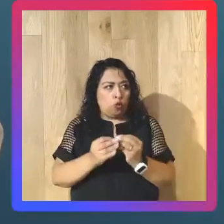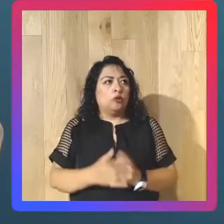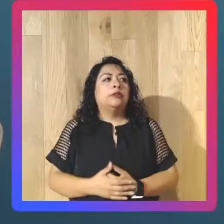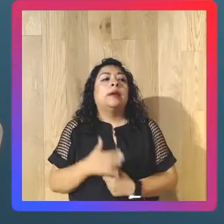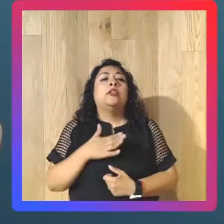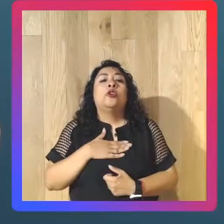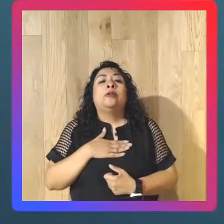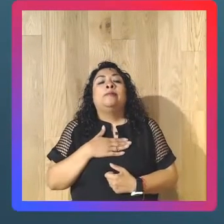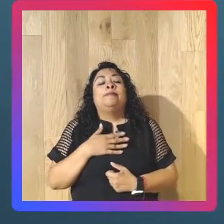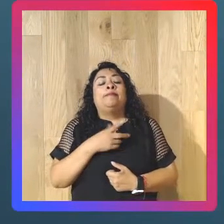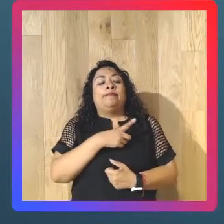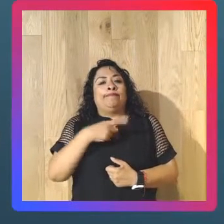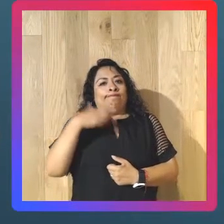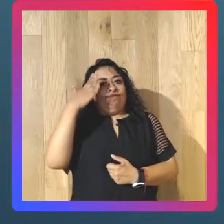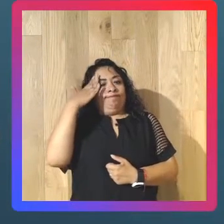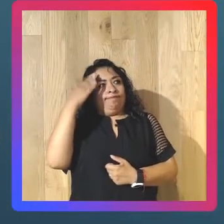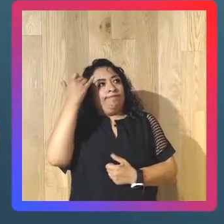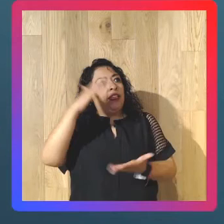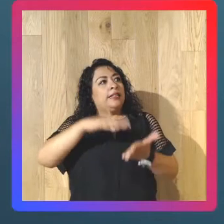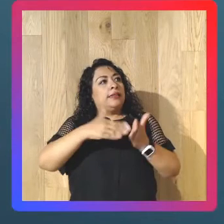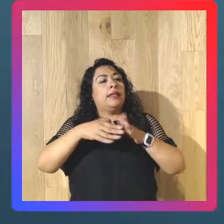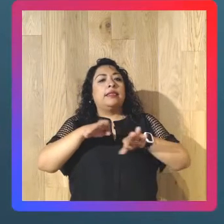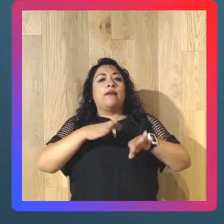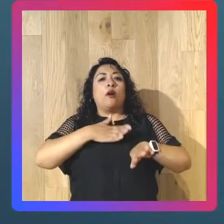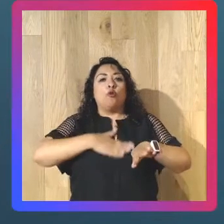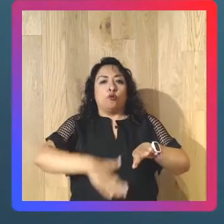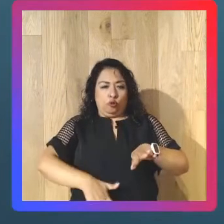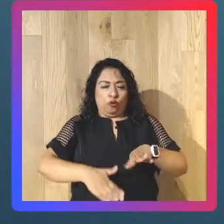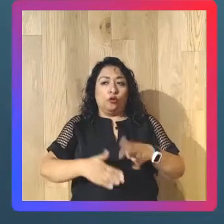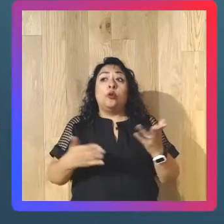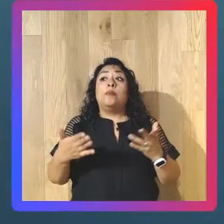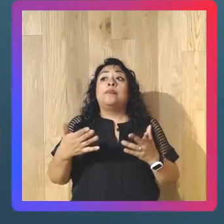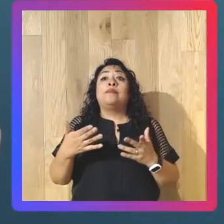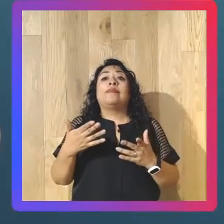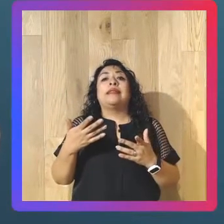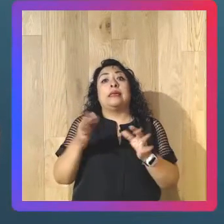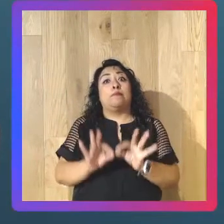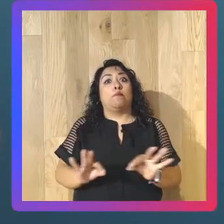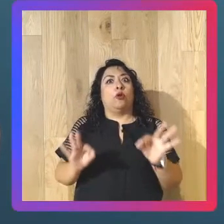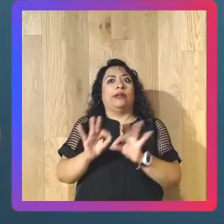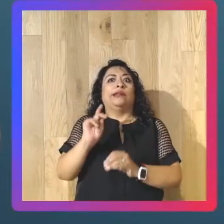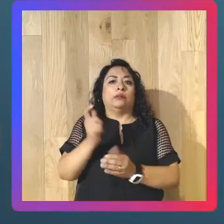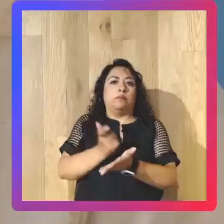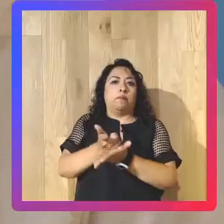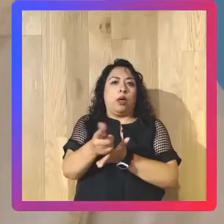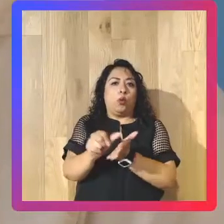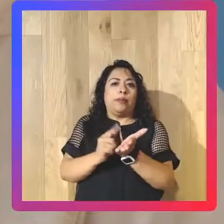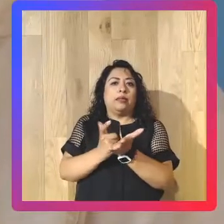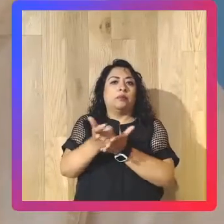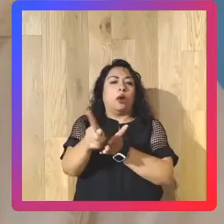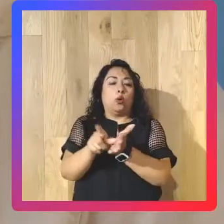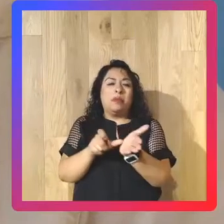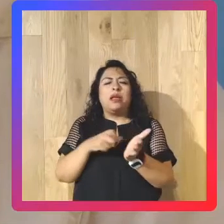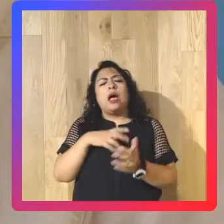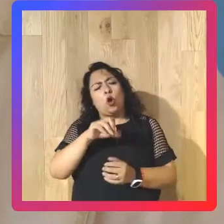A mí me toca liderar la estrategia de trabajo digno, donde la parte modular es el salario. Sin embargo,